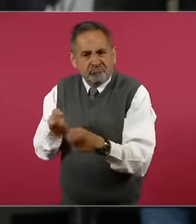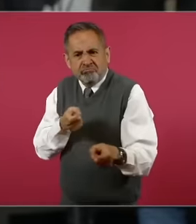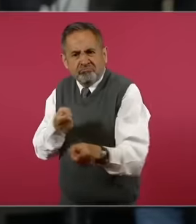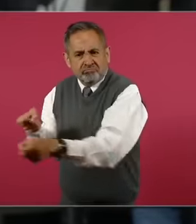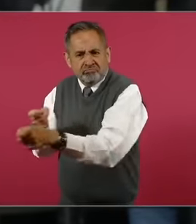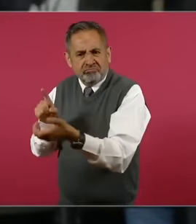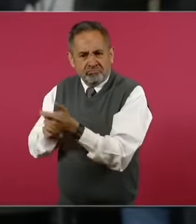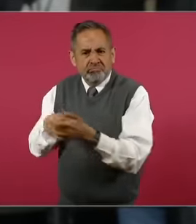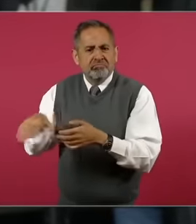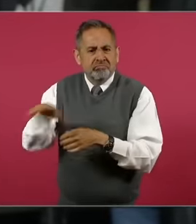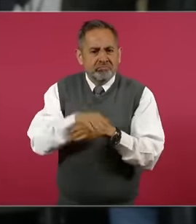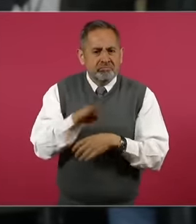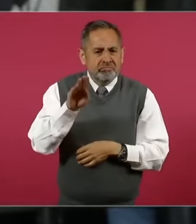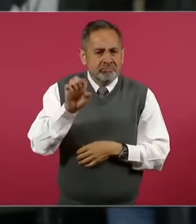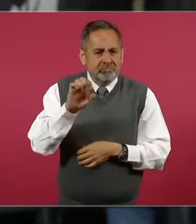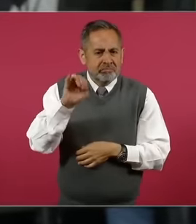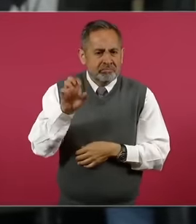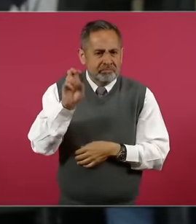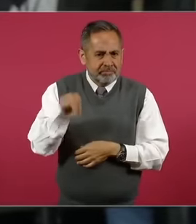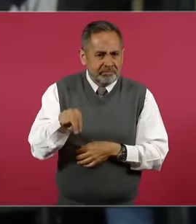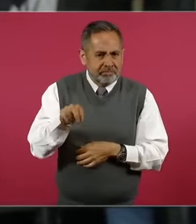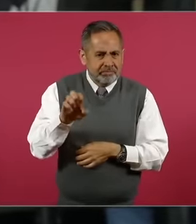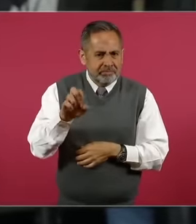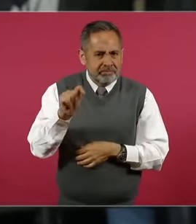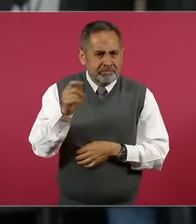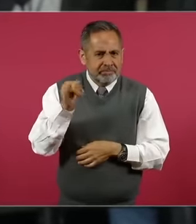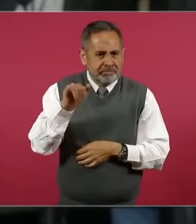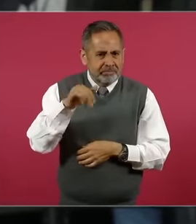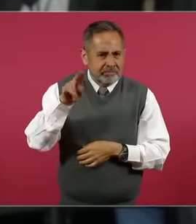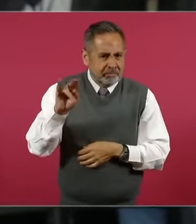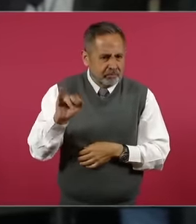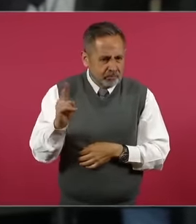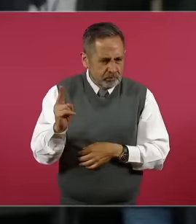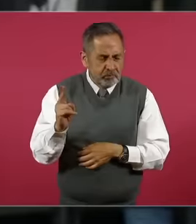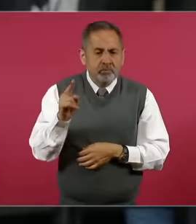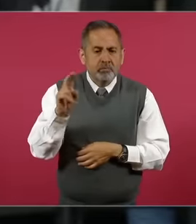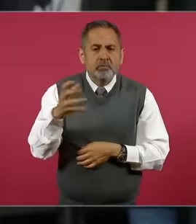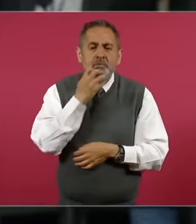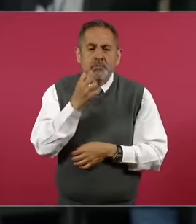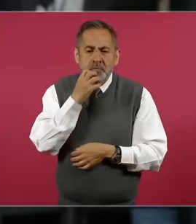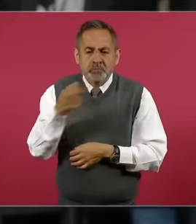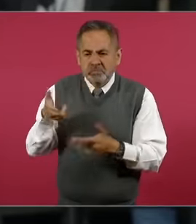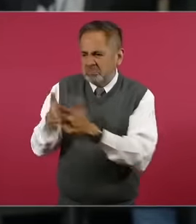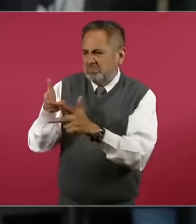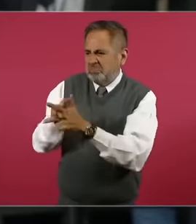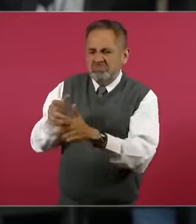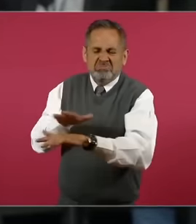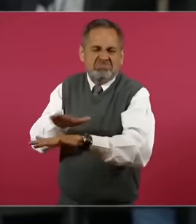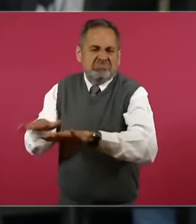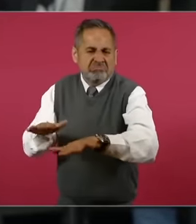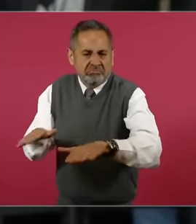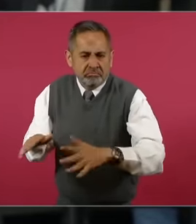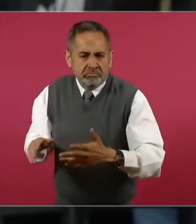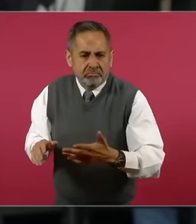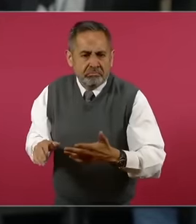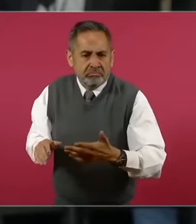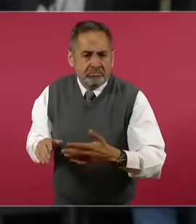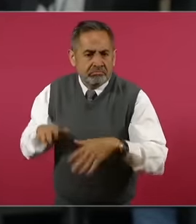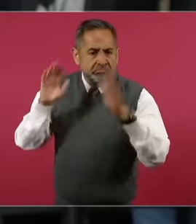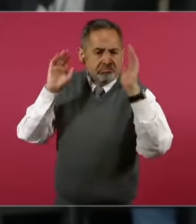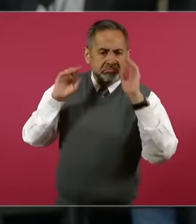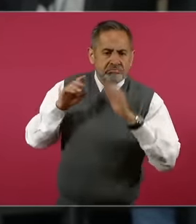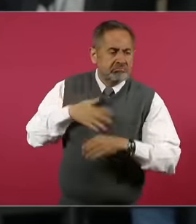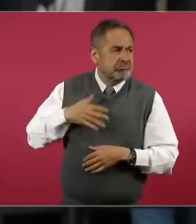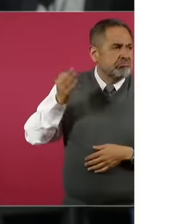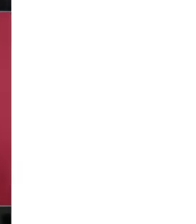por Benjamín Netanyahu, el gobierno de Israel, que ni siquiera han sido para regresar,